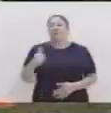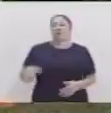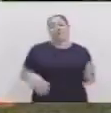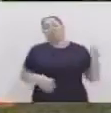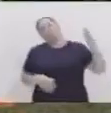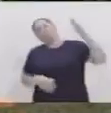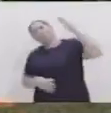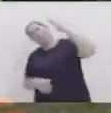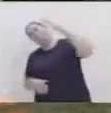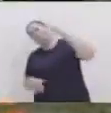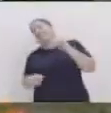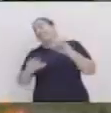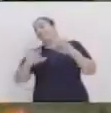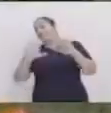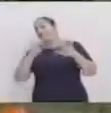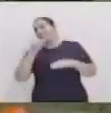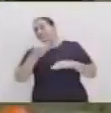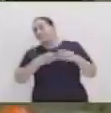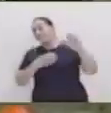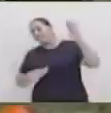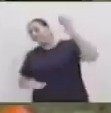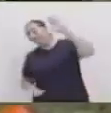Hacia el otro lado.